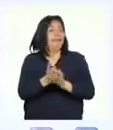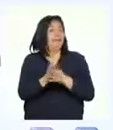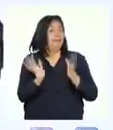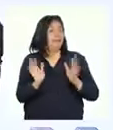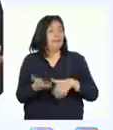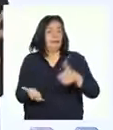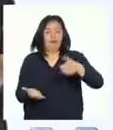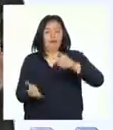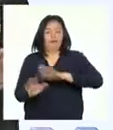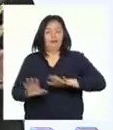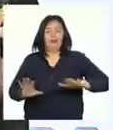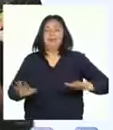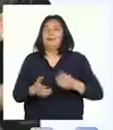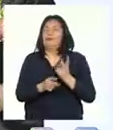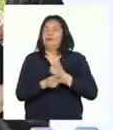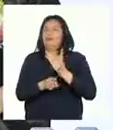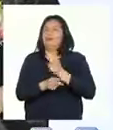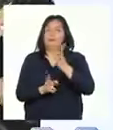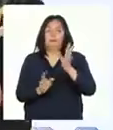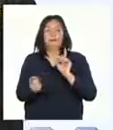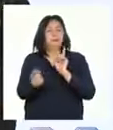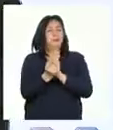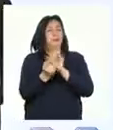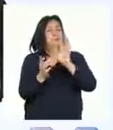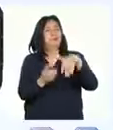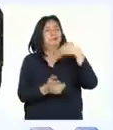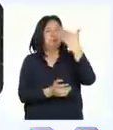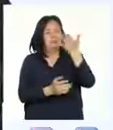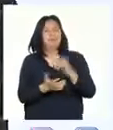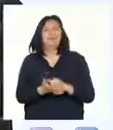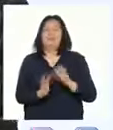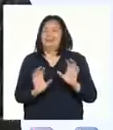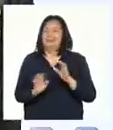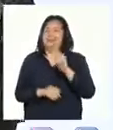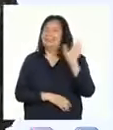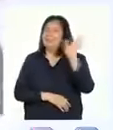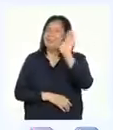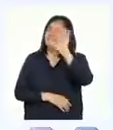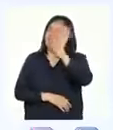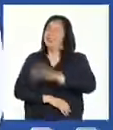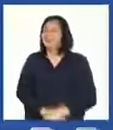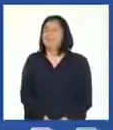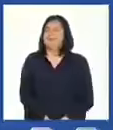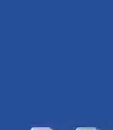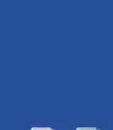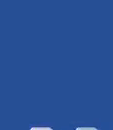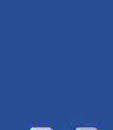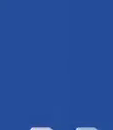manos y a desinfectar todo con mucho cuidado. Nos vemos en nuestra próxima actividad. ¡Chao, chao!